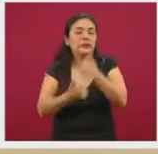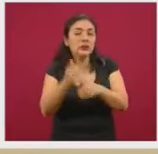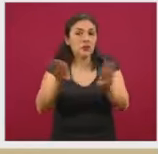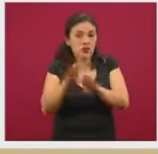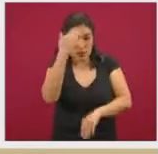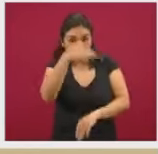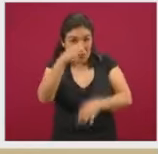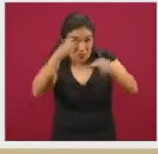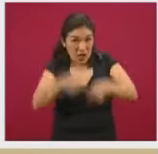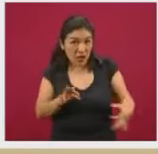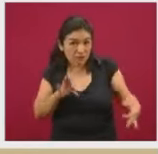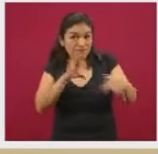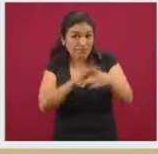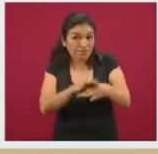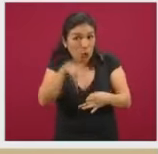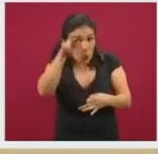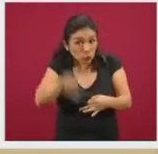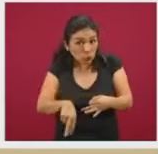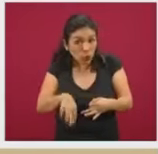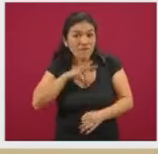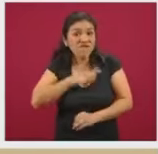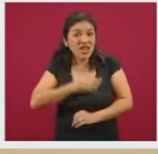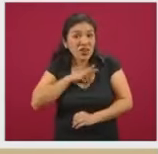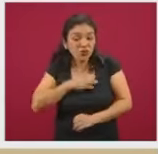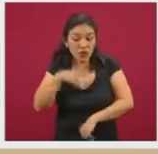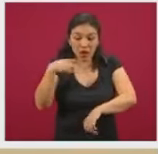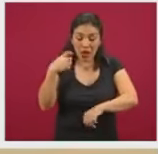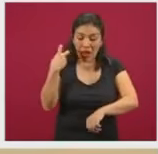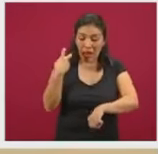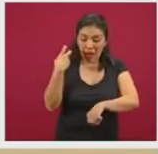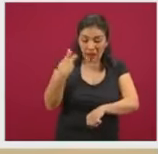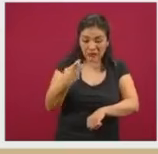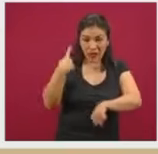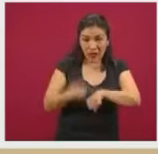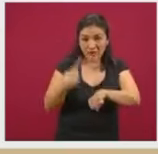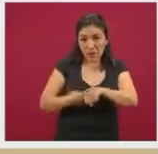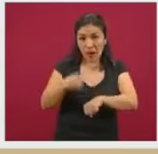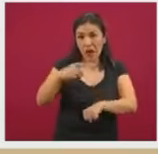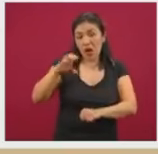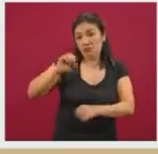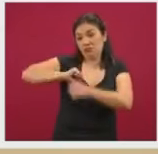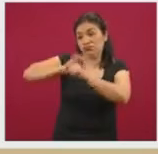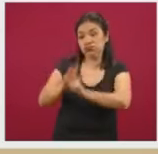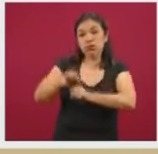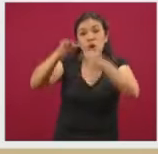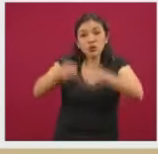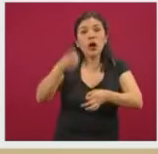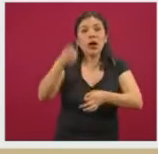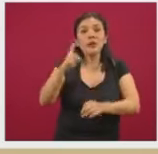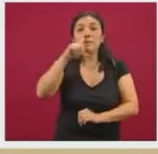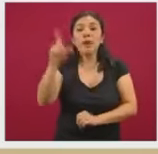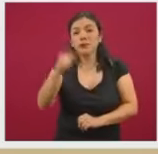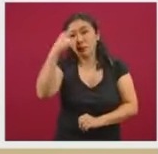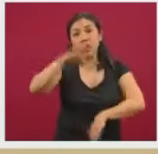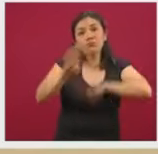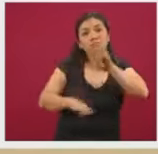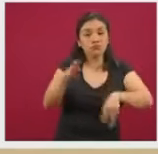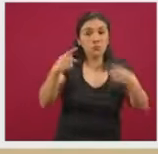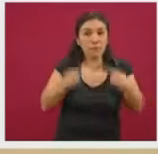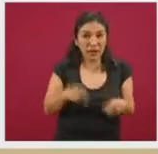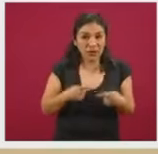esta asociación, si realmente el virus, la infección del virus fue el causante principal de la